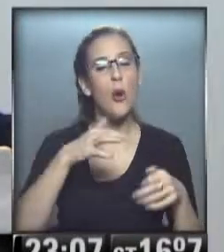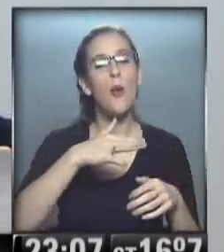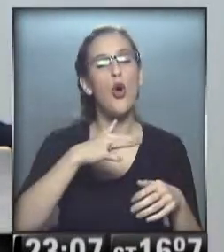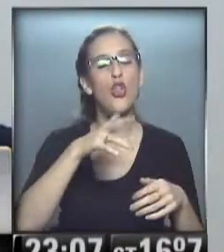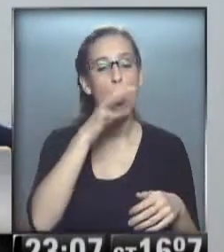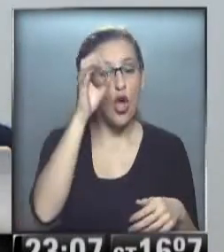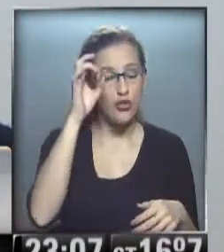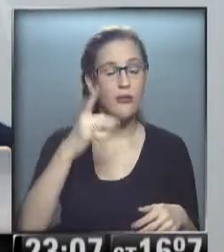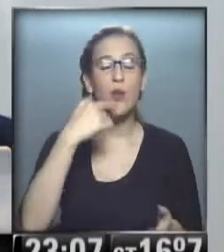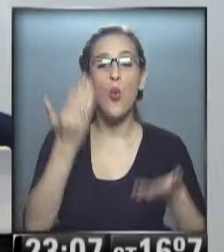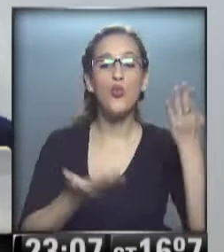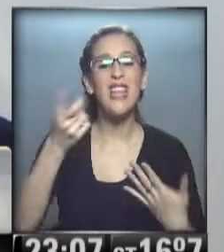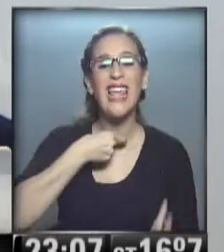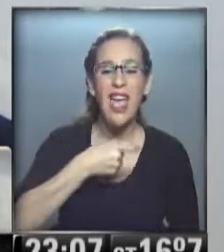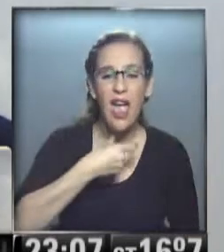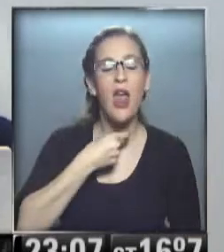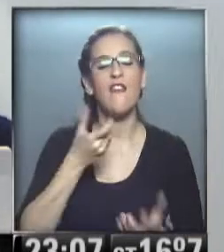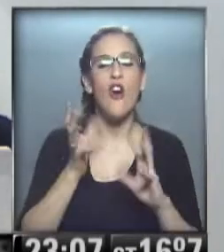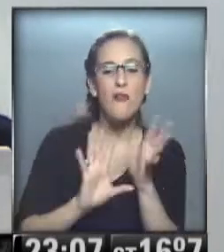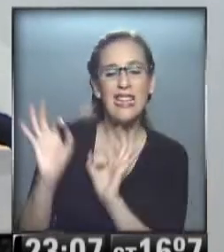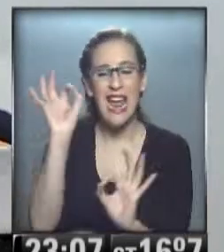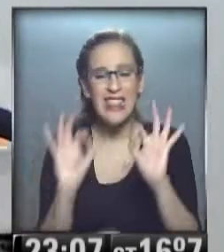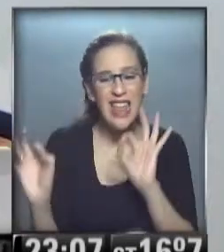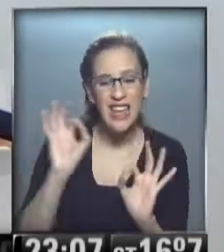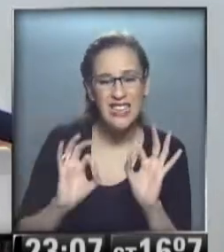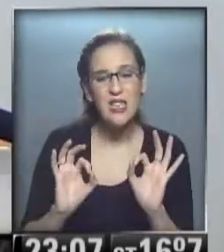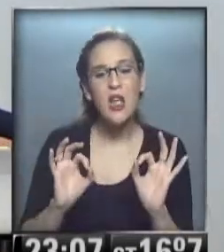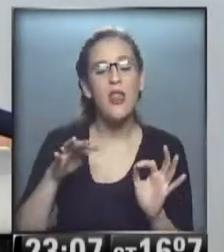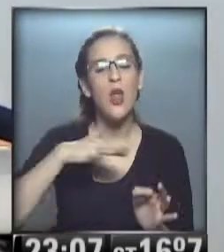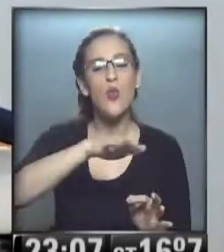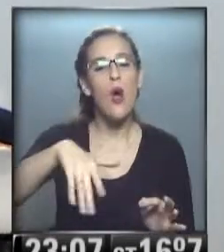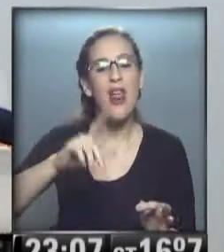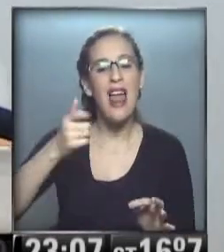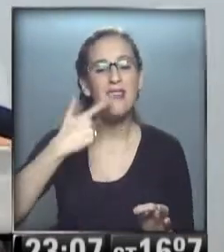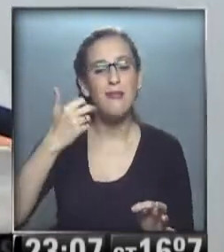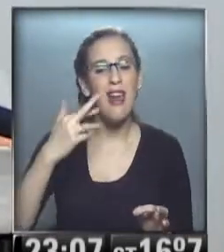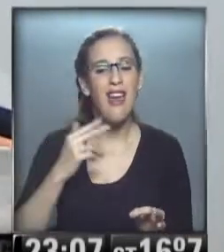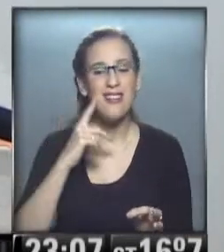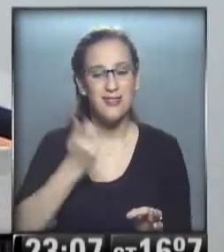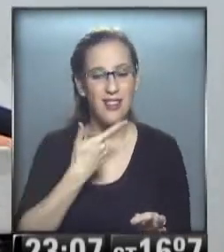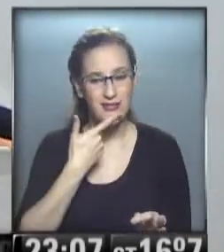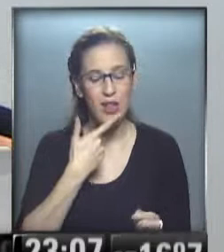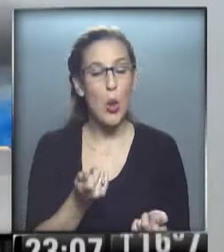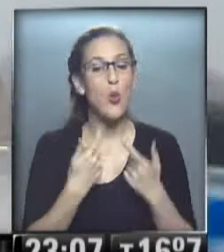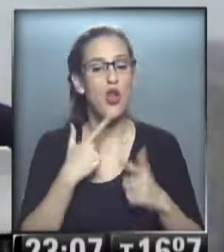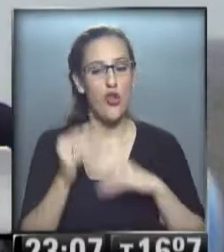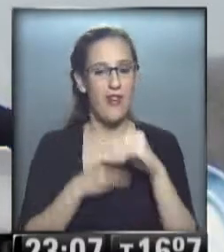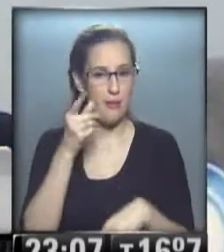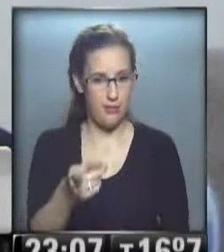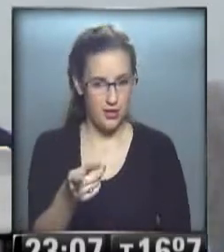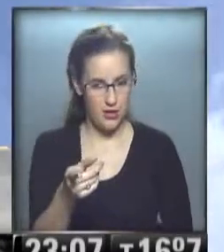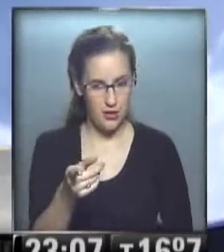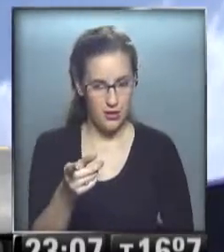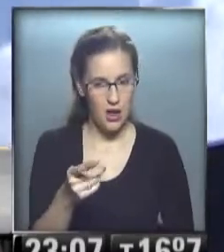busca determinar maniobras financieras en la estancia Las Margaritas, propiedad de la familia Echeverri. Se presume que